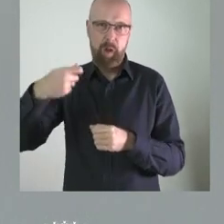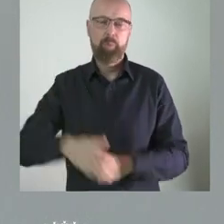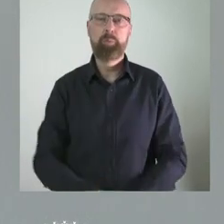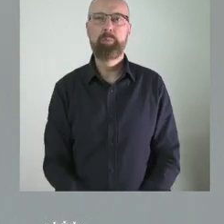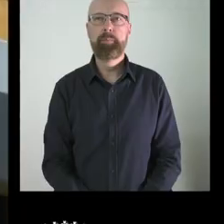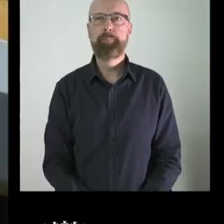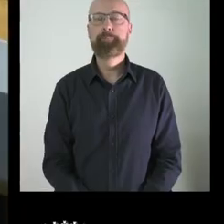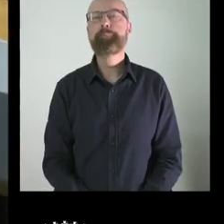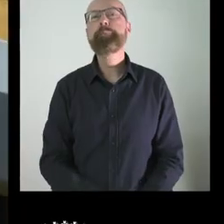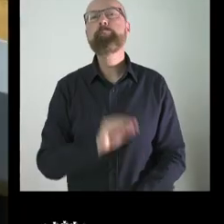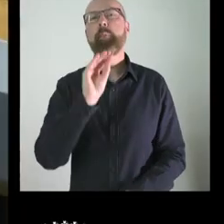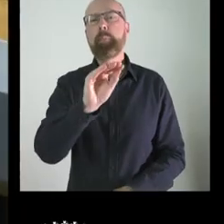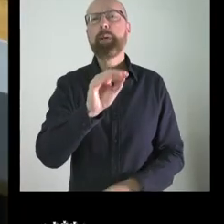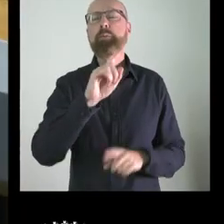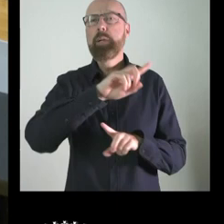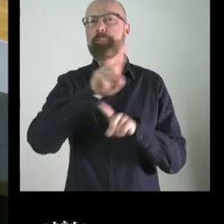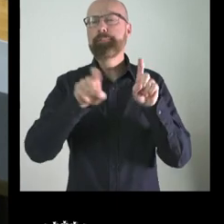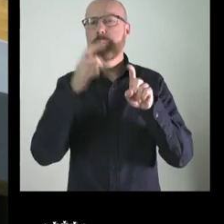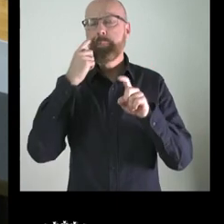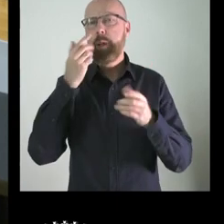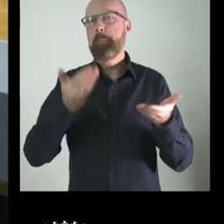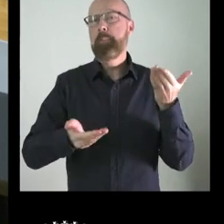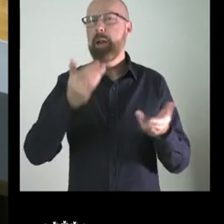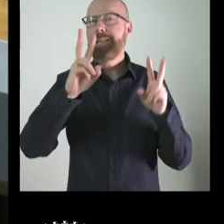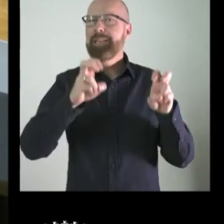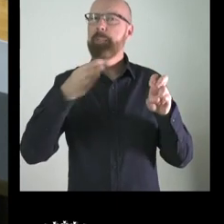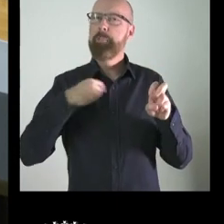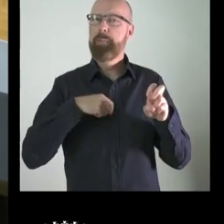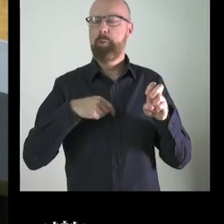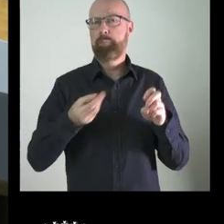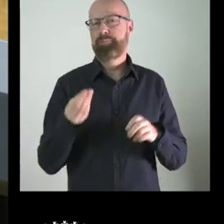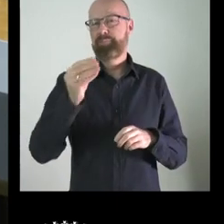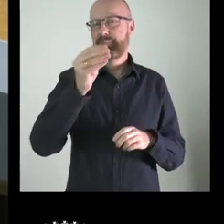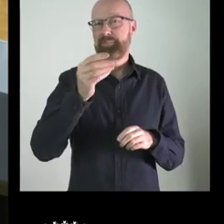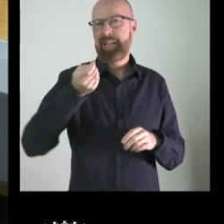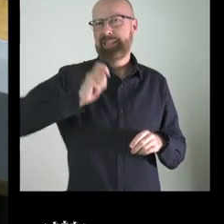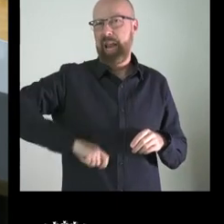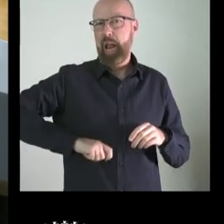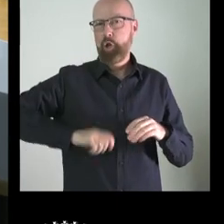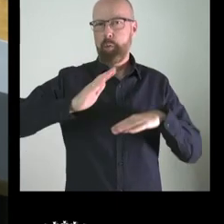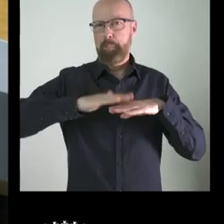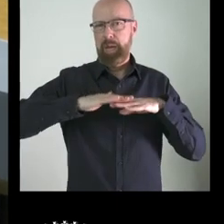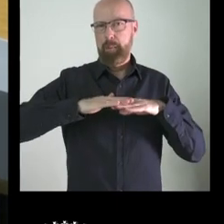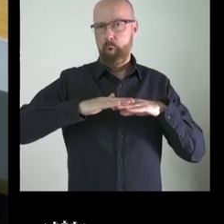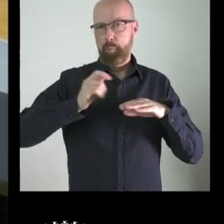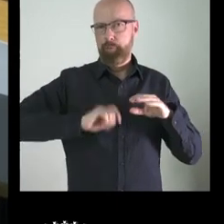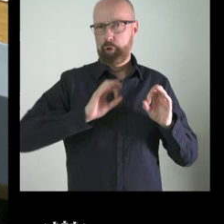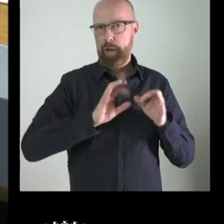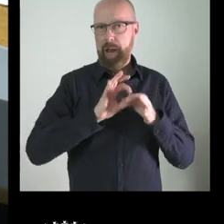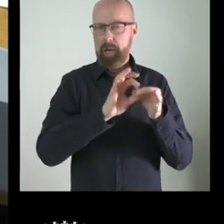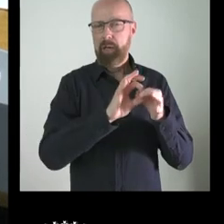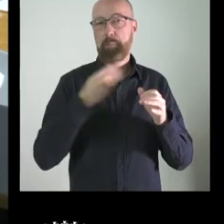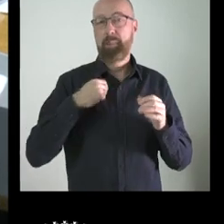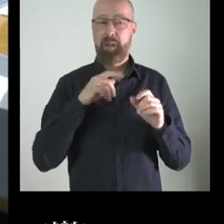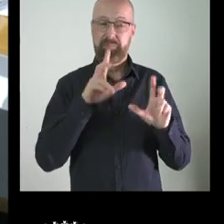me gustaría que nos hiciera una valoración del incremento del salario mínimo interprofesional en esa reunión a la que faltó la